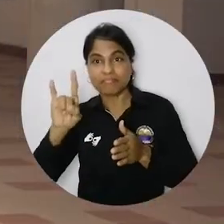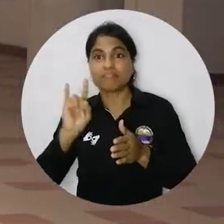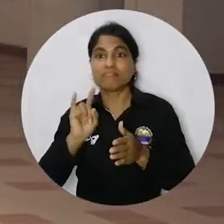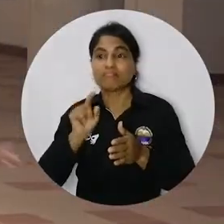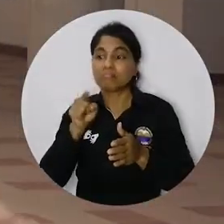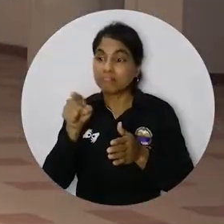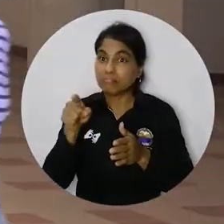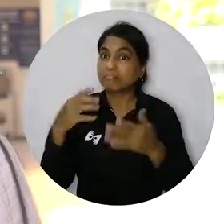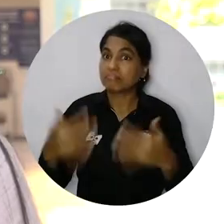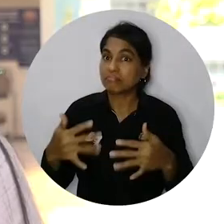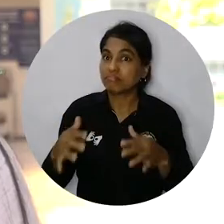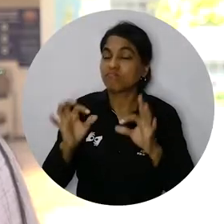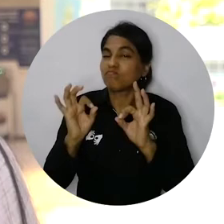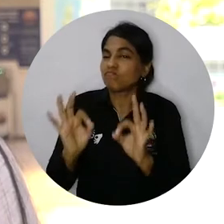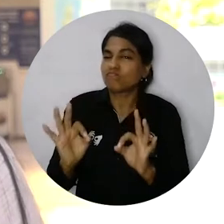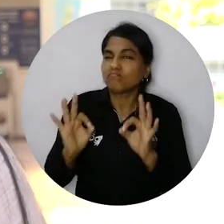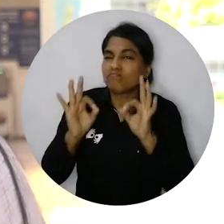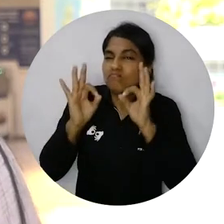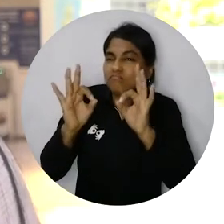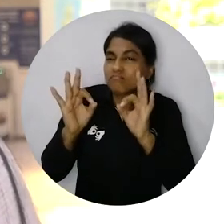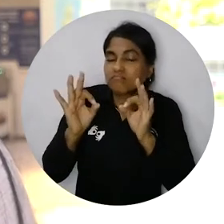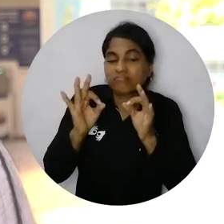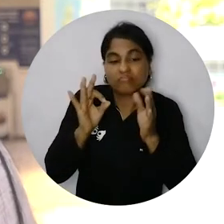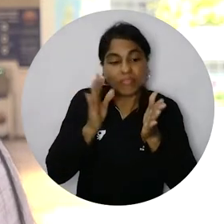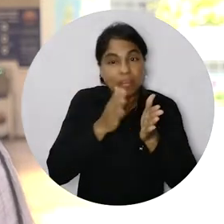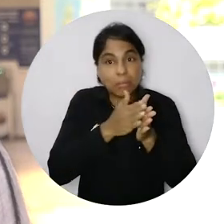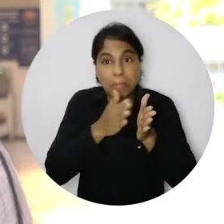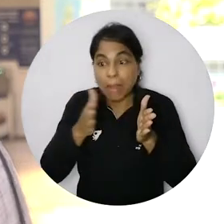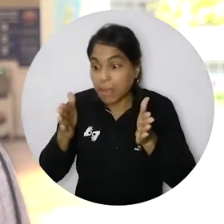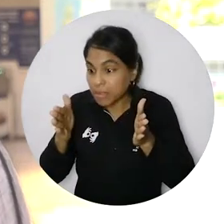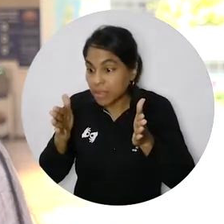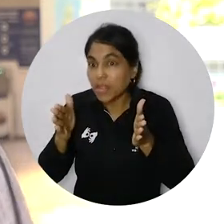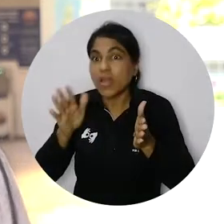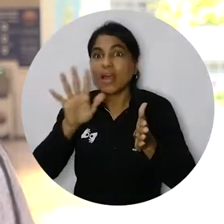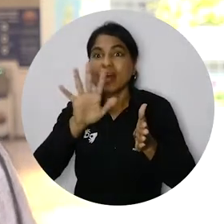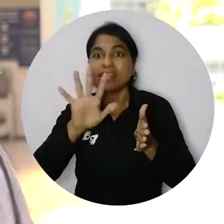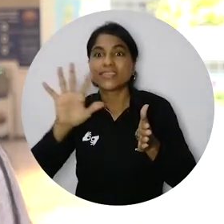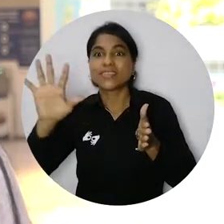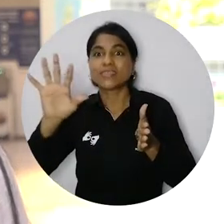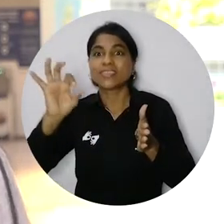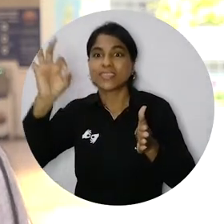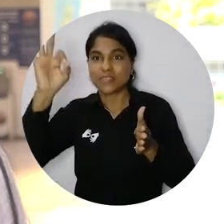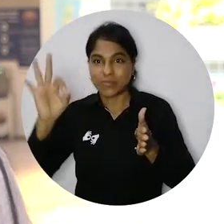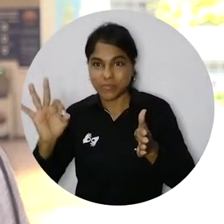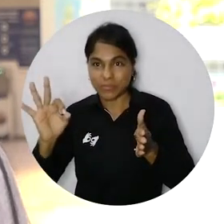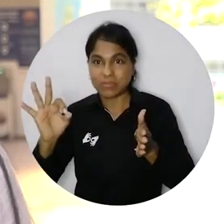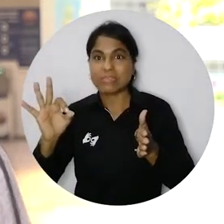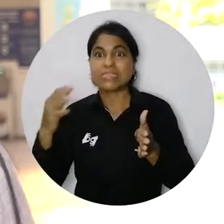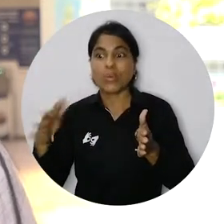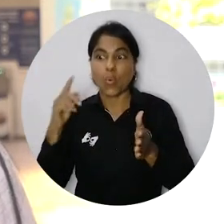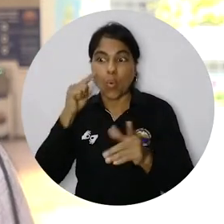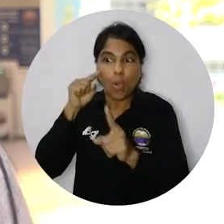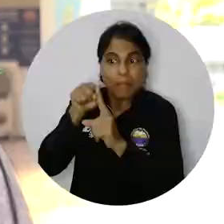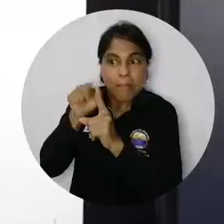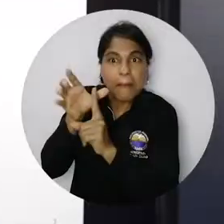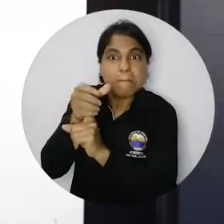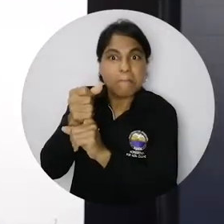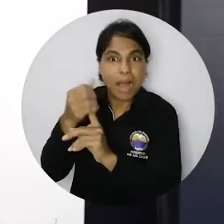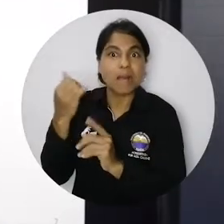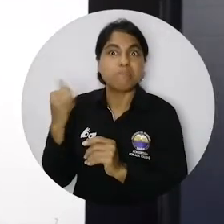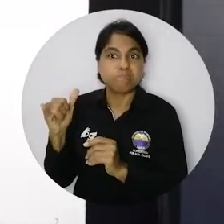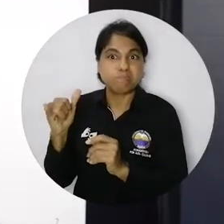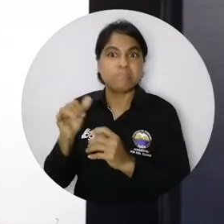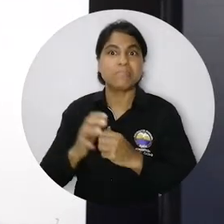desarrollo universitario, y son realmente significativas porque vemos que a mitad de año ya va como un 55% de